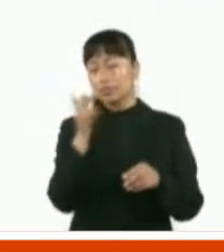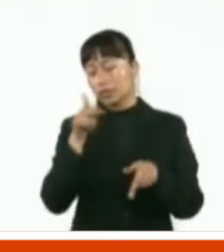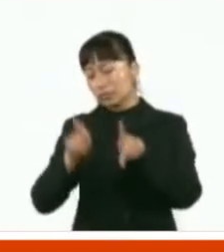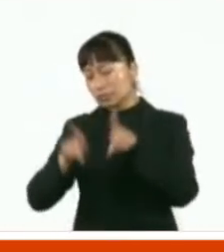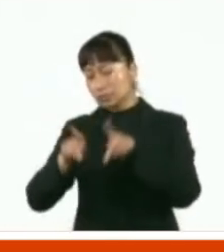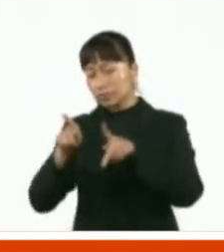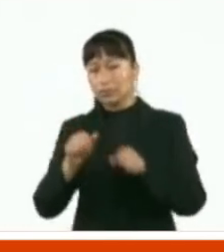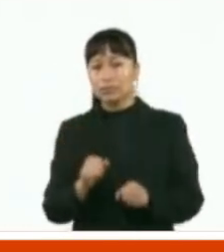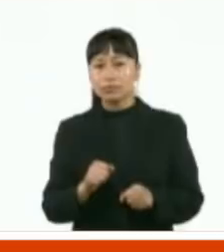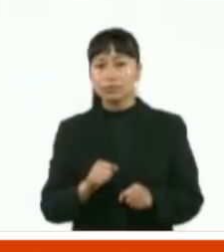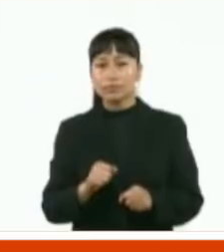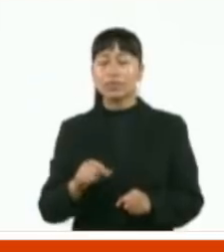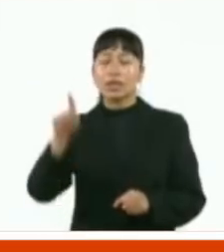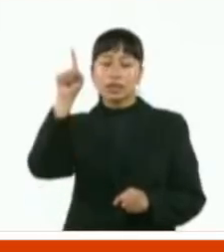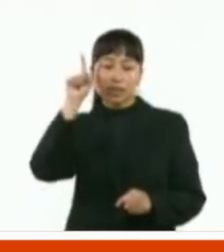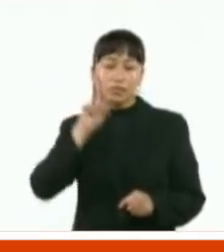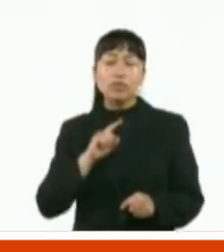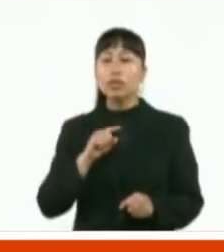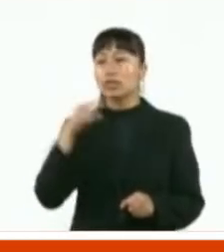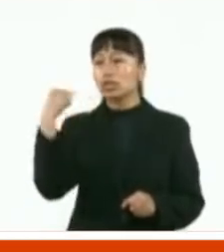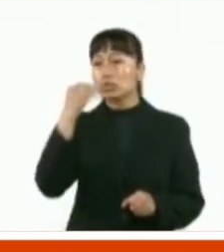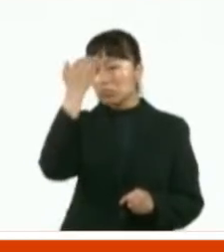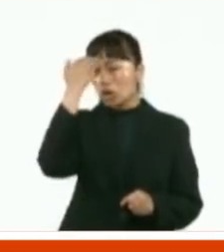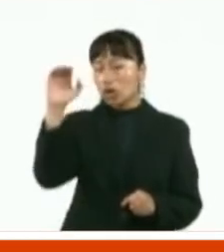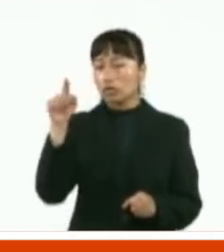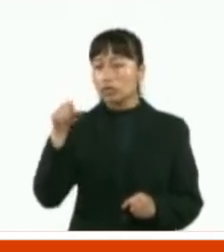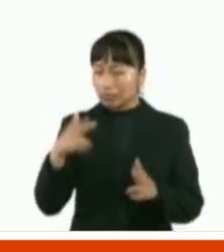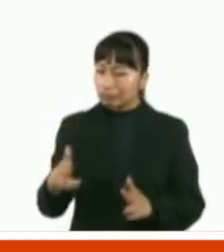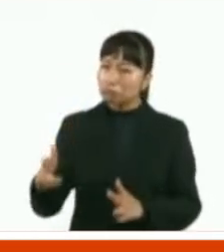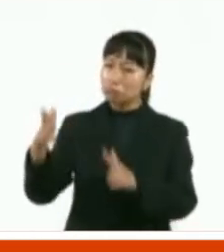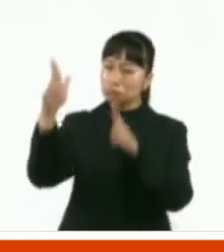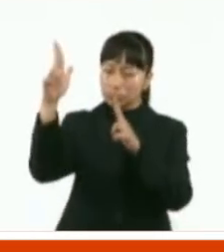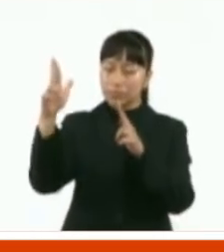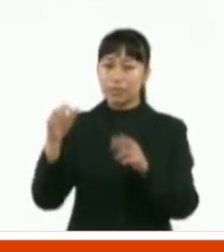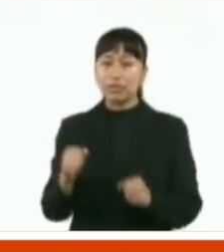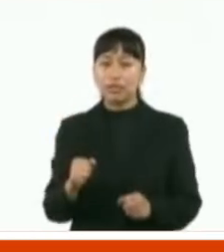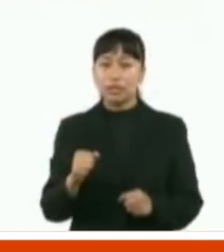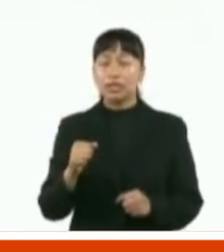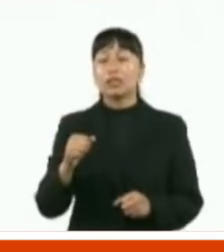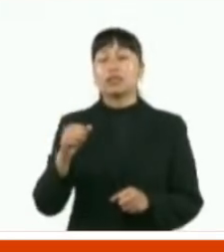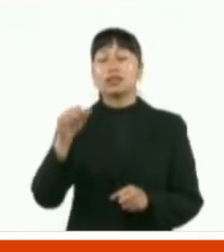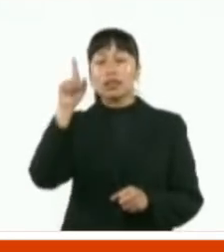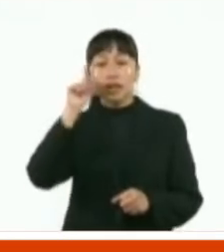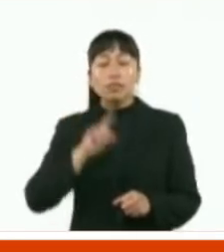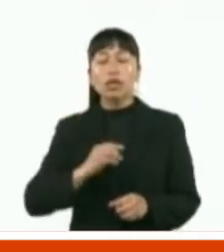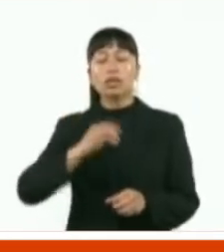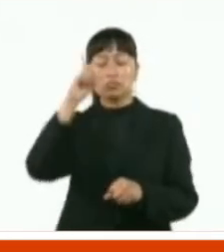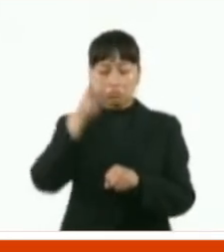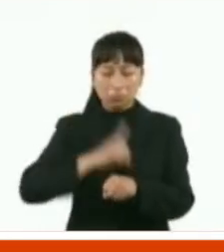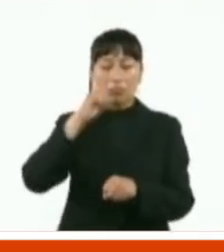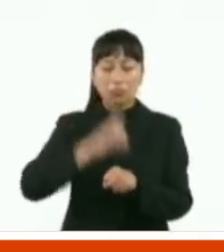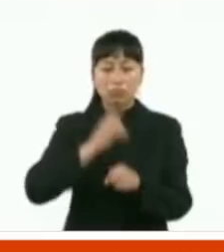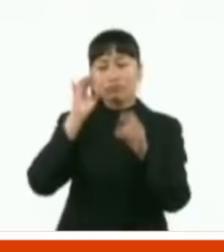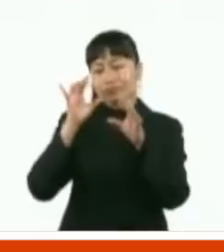encomiar a la mujer anónima, la que hace cosas todos los días de manera heroica